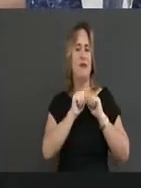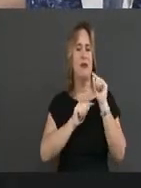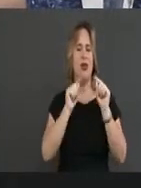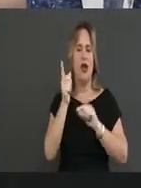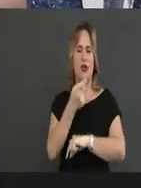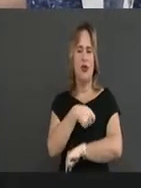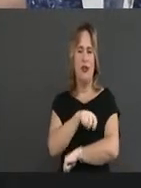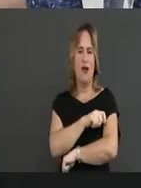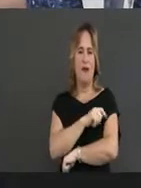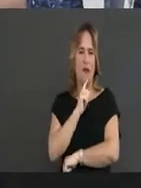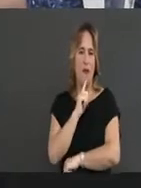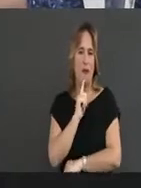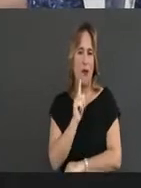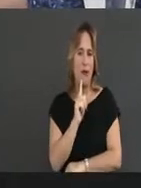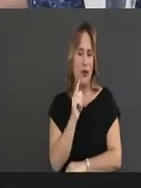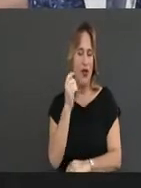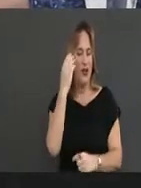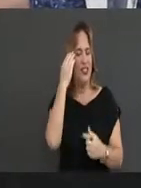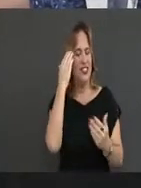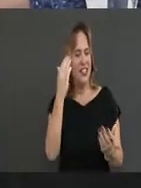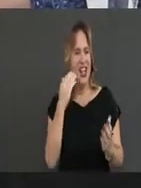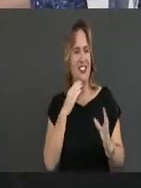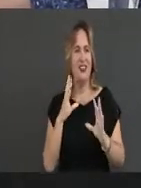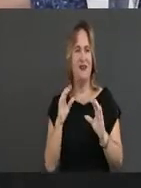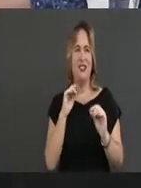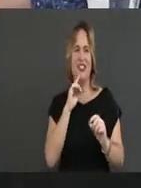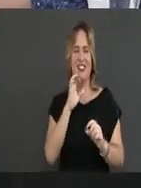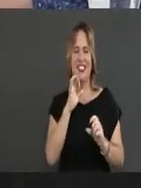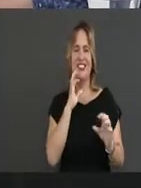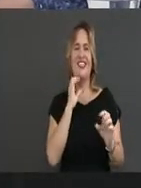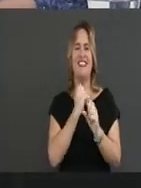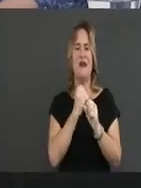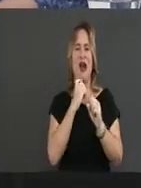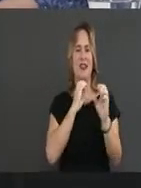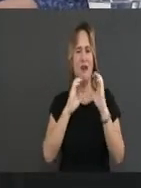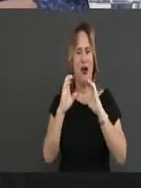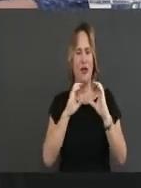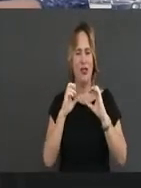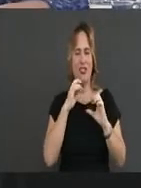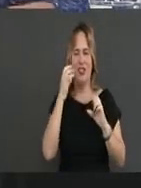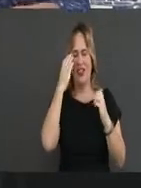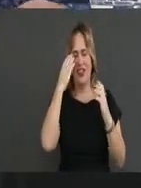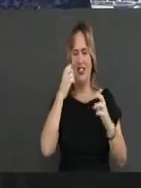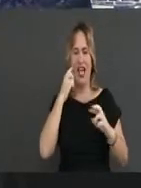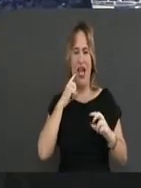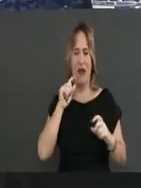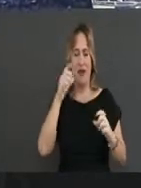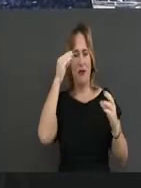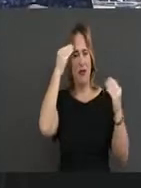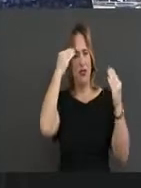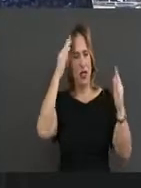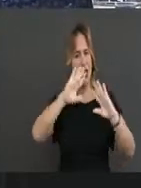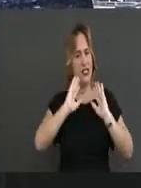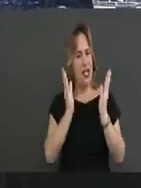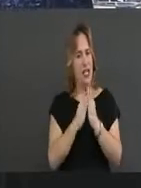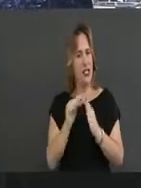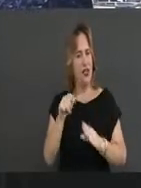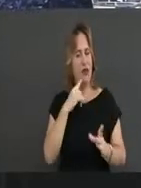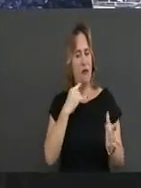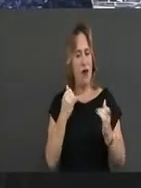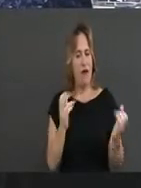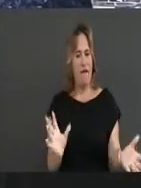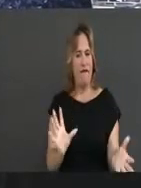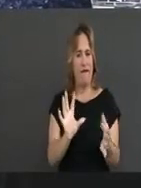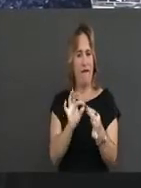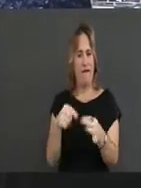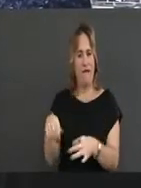nuestros clientes. Así que gracias, ese puede ser. Trabajaremos las comunicaciones. Así es, vamos a ver entonces qué pasa. Muchas gracias entonces por haberse